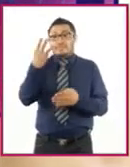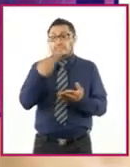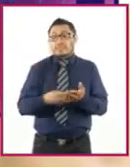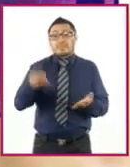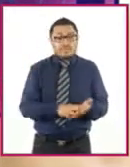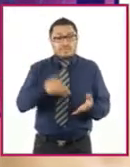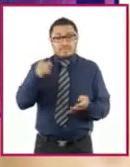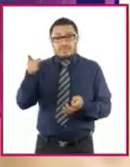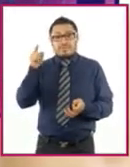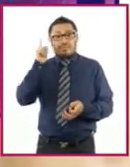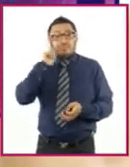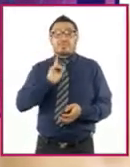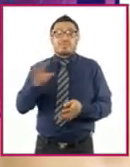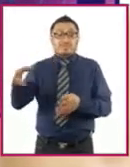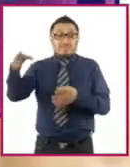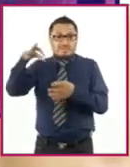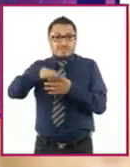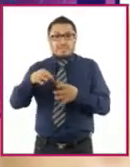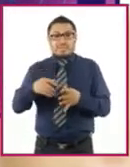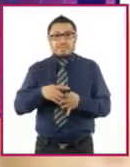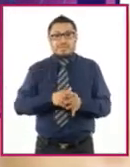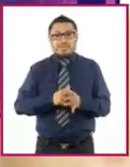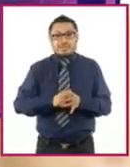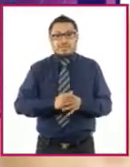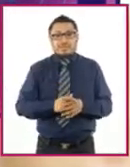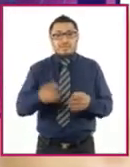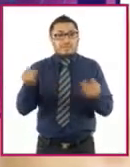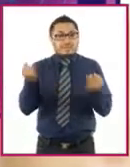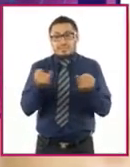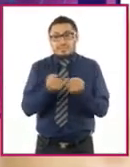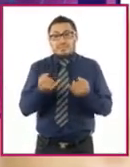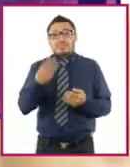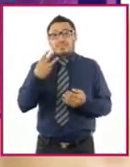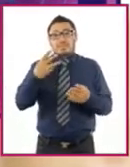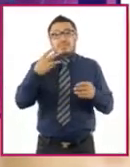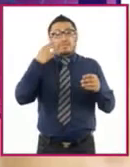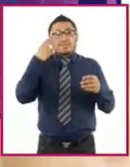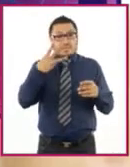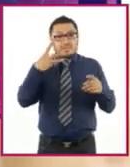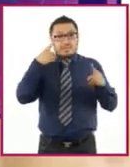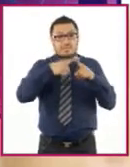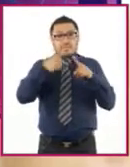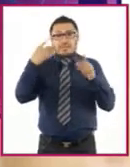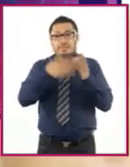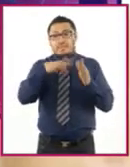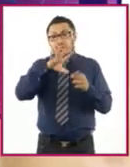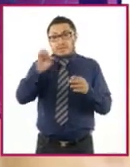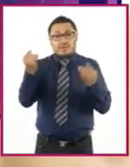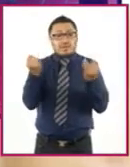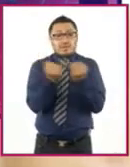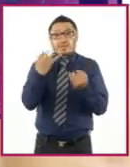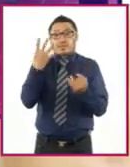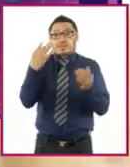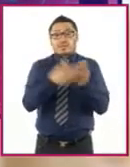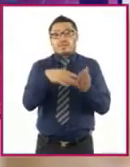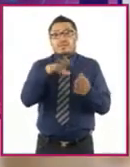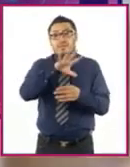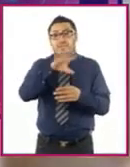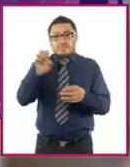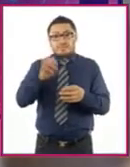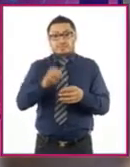que depositó Julieta. Esto es, 3 por 1,500 es igual a